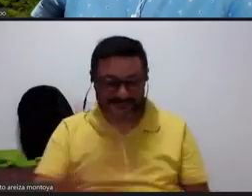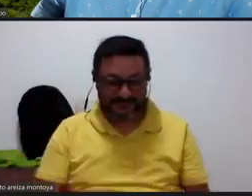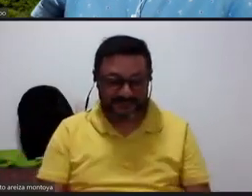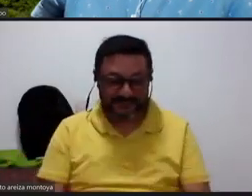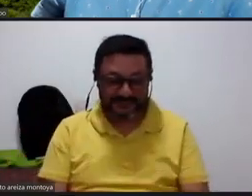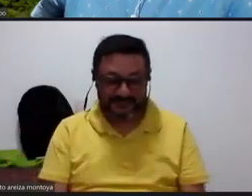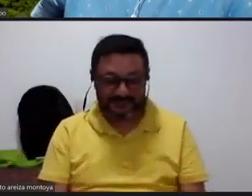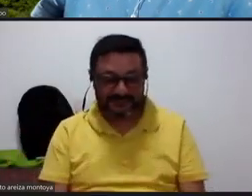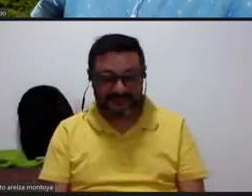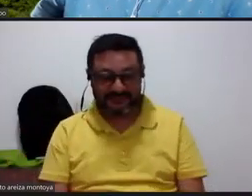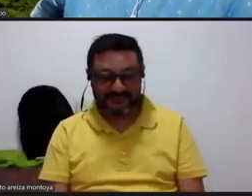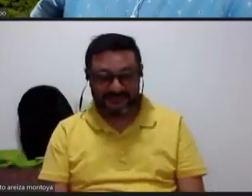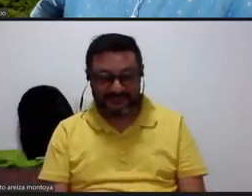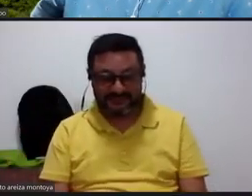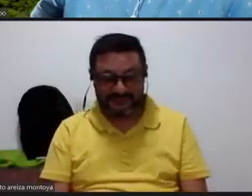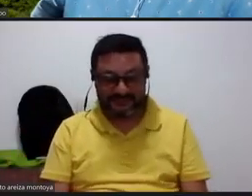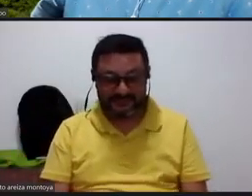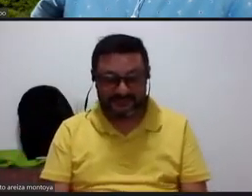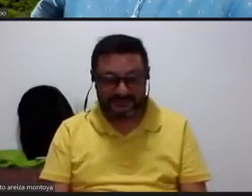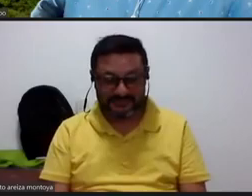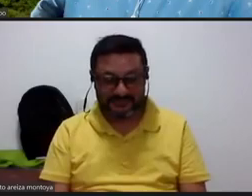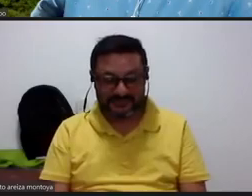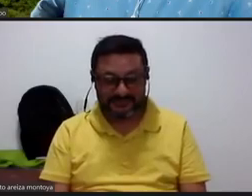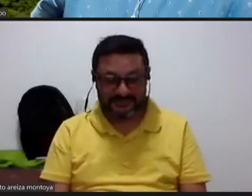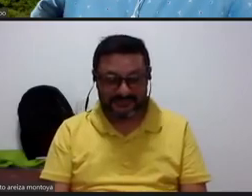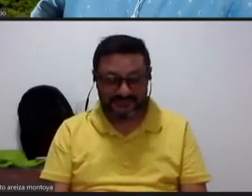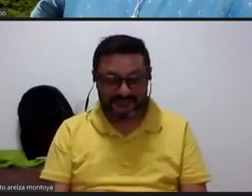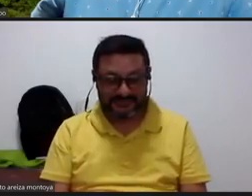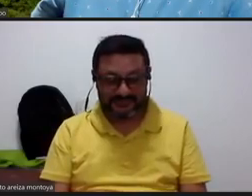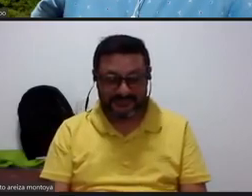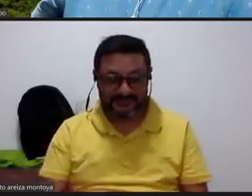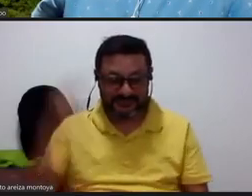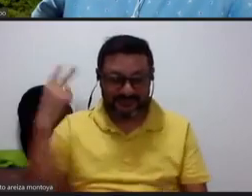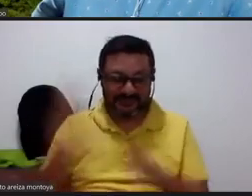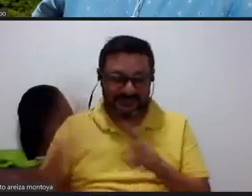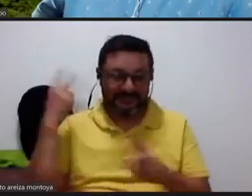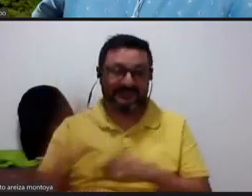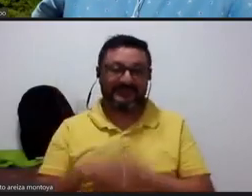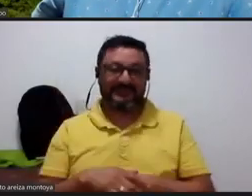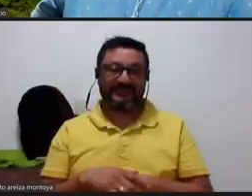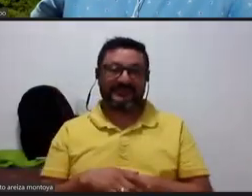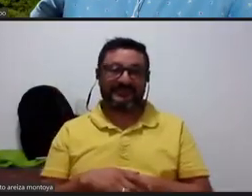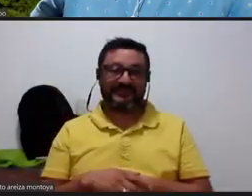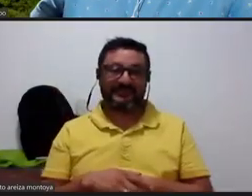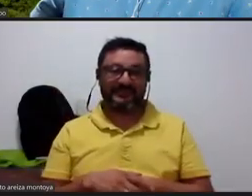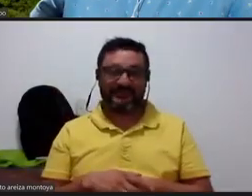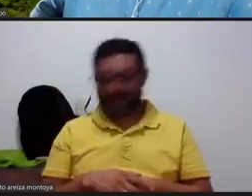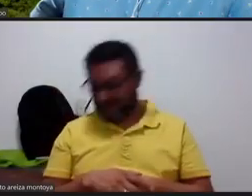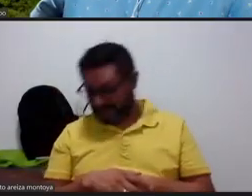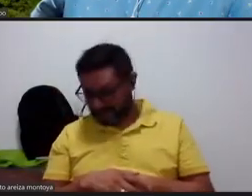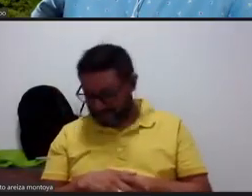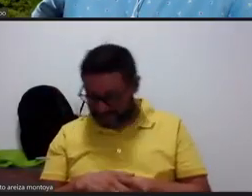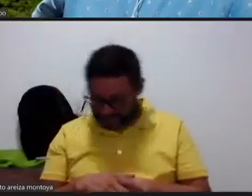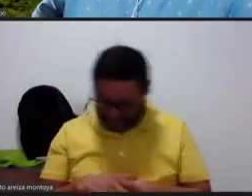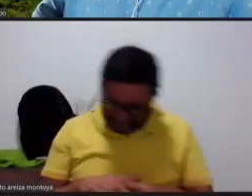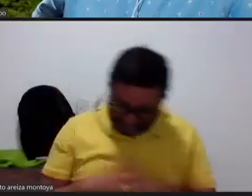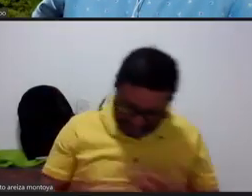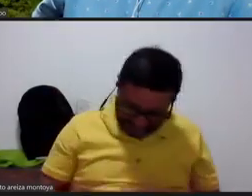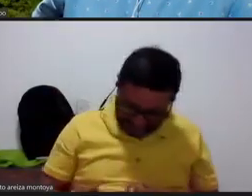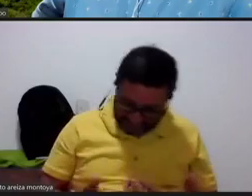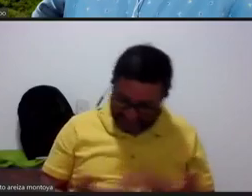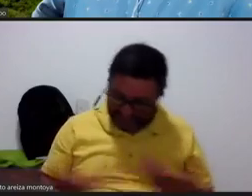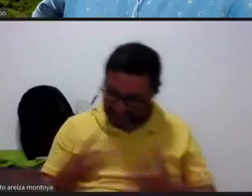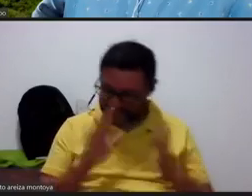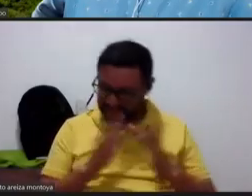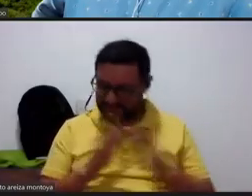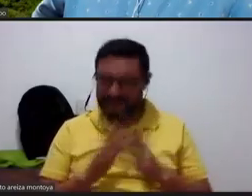Pero no, es que es curioso, es peligroso. O sea, es peligroso tirarse de esa altura sin saberlo hacer. ¿Cierto,